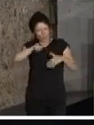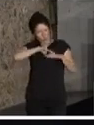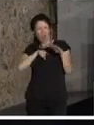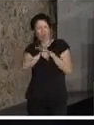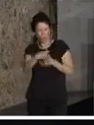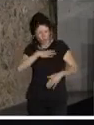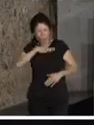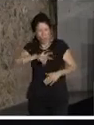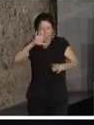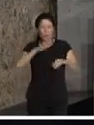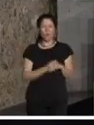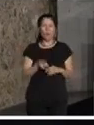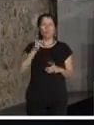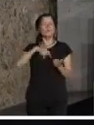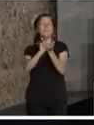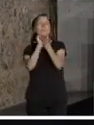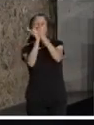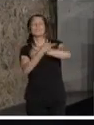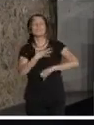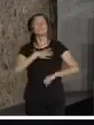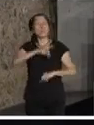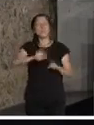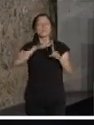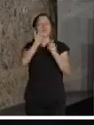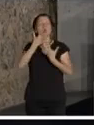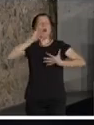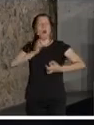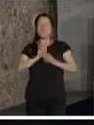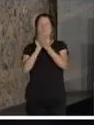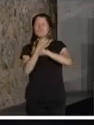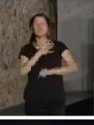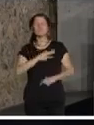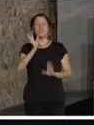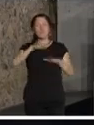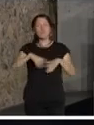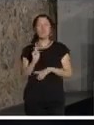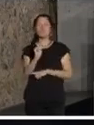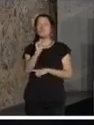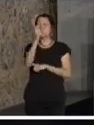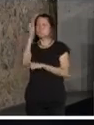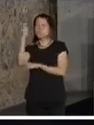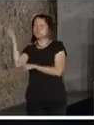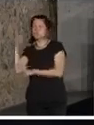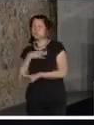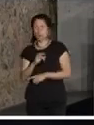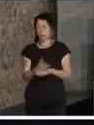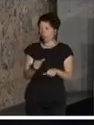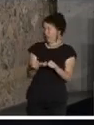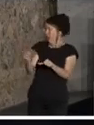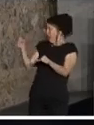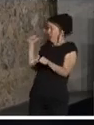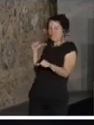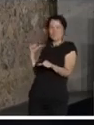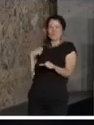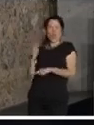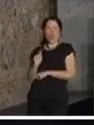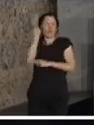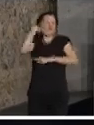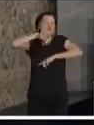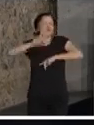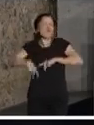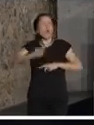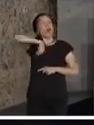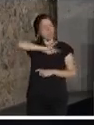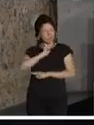somos capaces de transformar la realidad y conseguir logros que nunca se habían conseguido en la